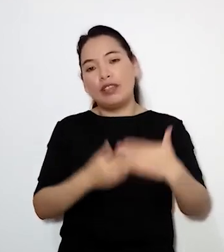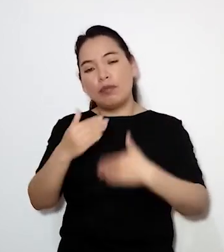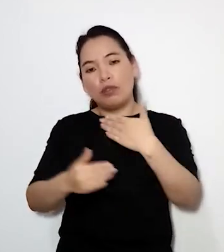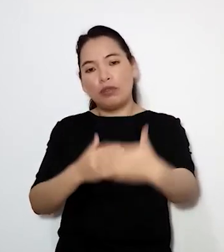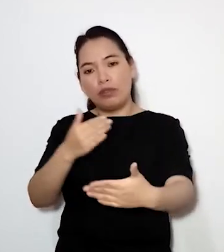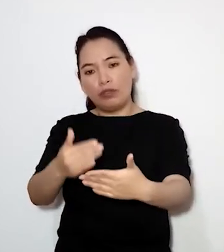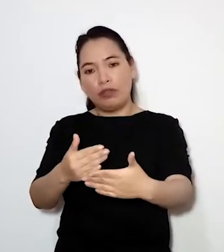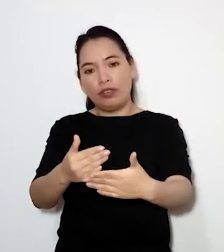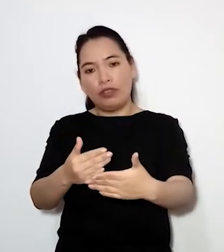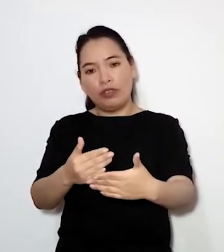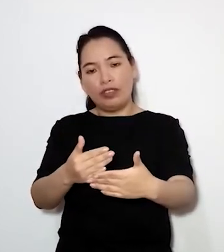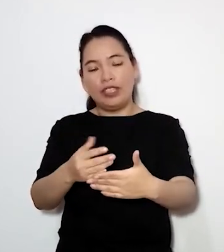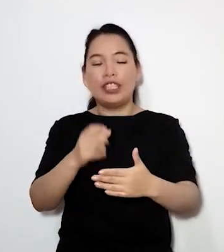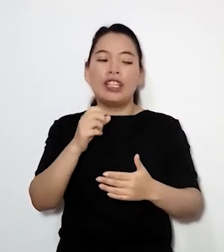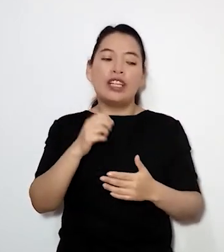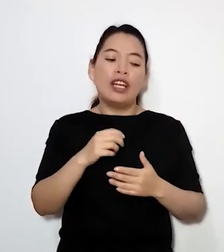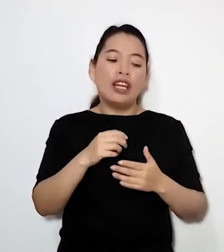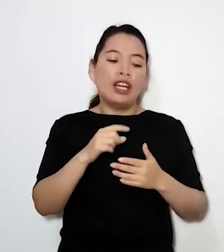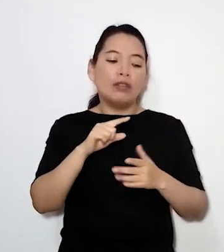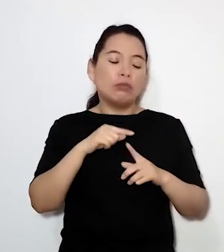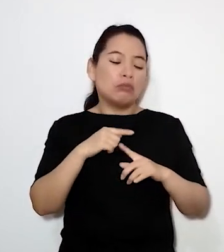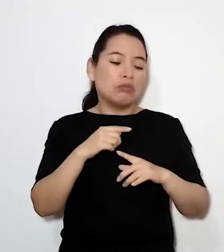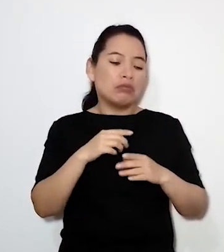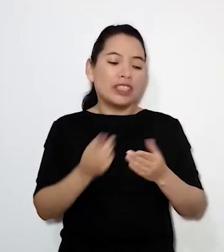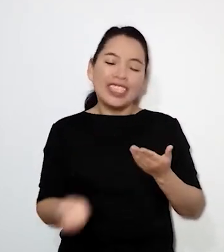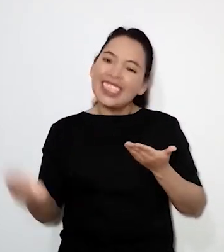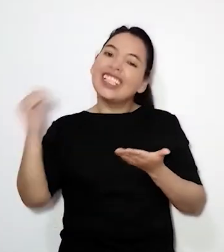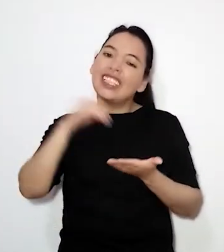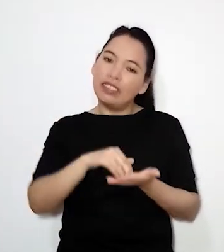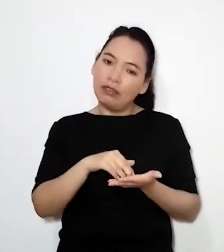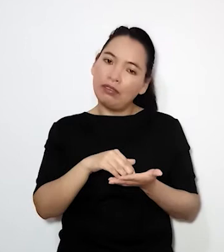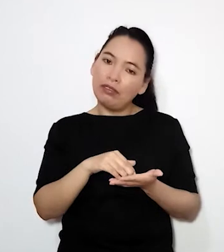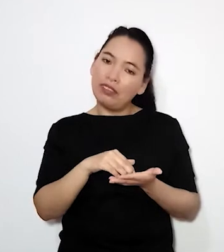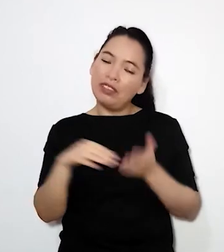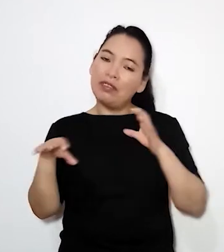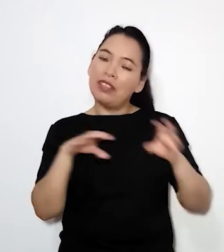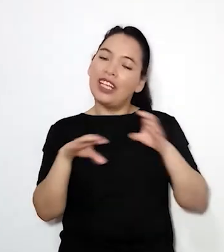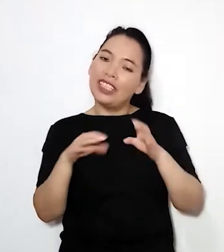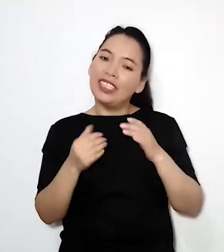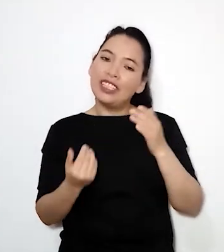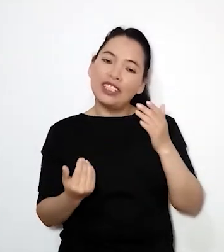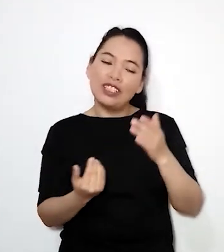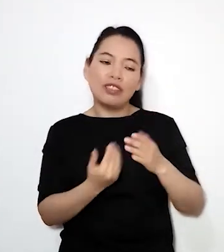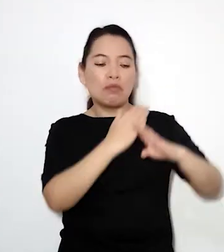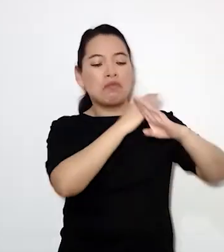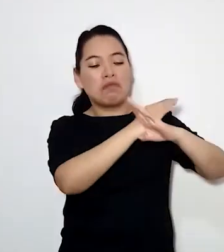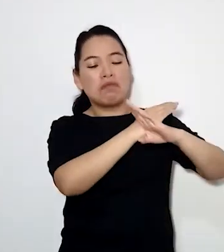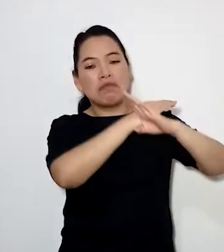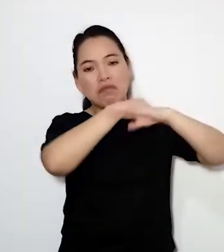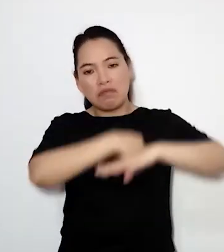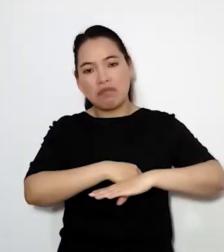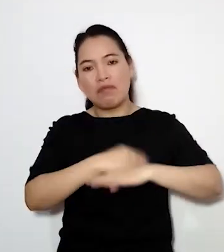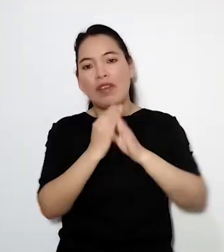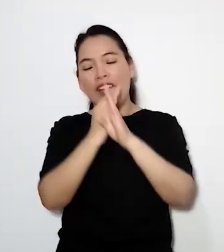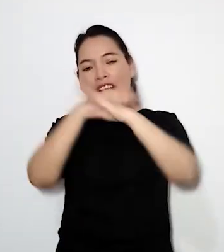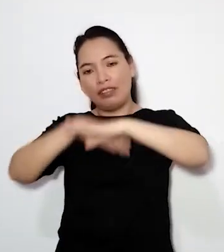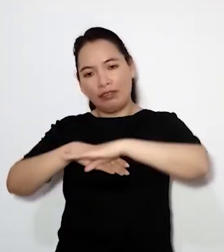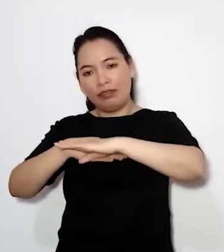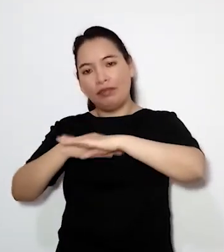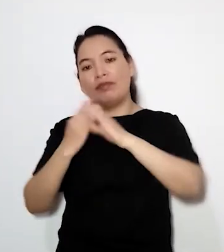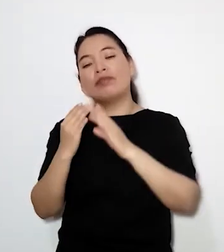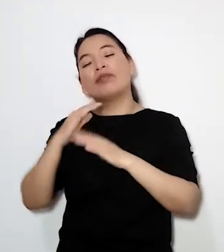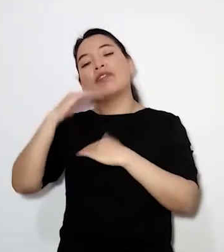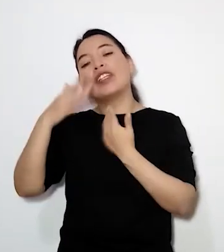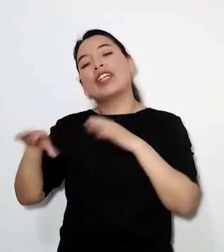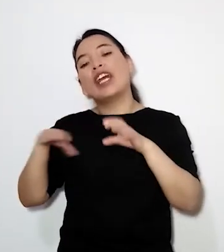de remontar todos aquellos obstáculos que impiden el acceso, el disfrute y